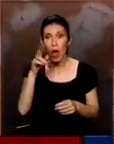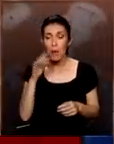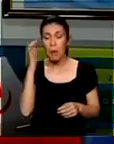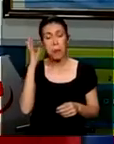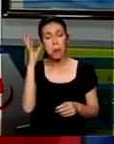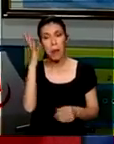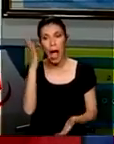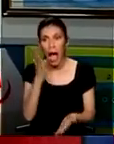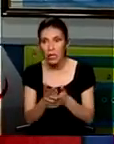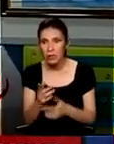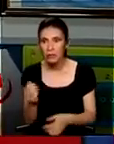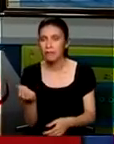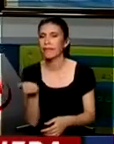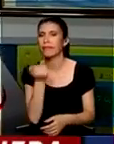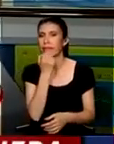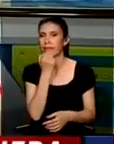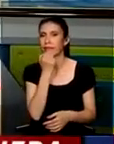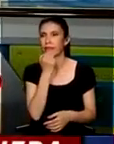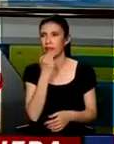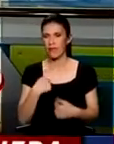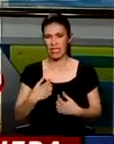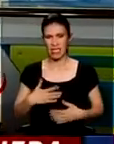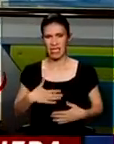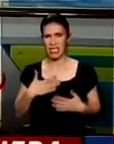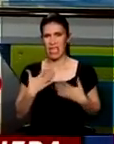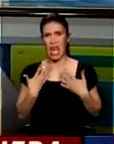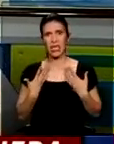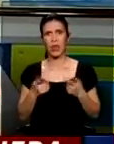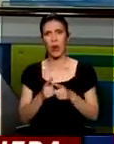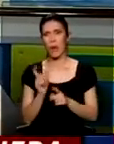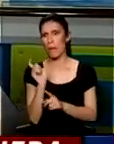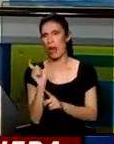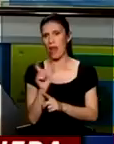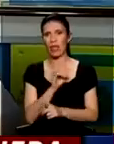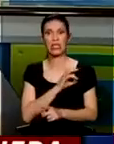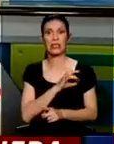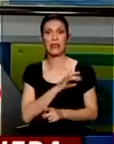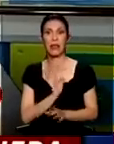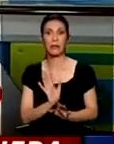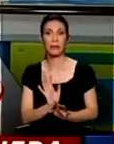víctimas. Uno se siente como la palabra chilena.